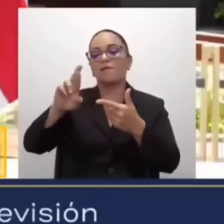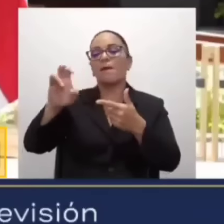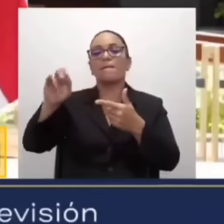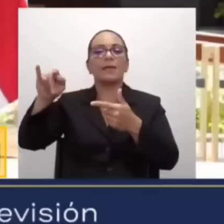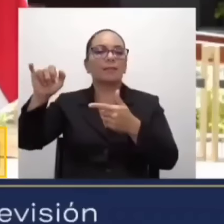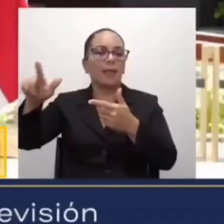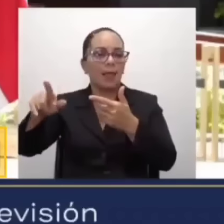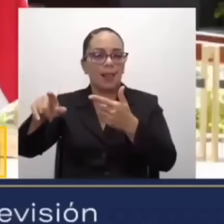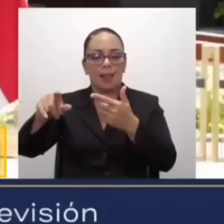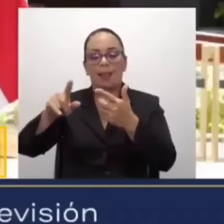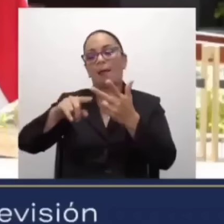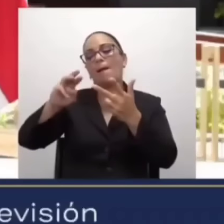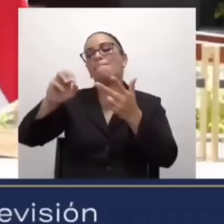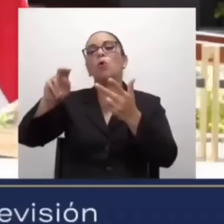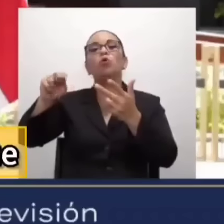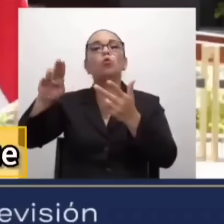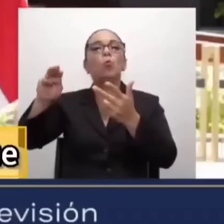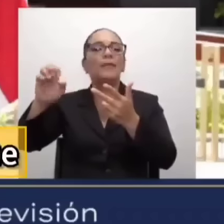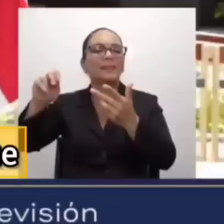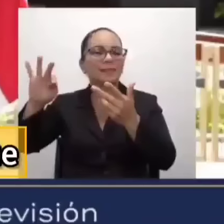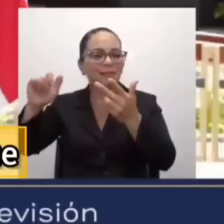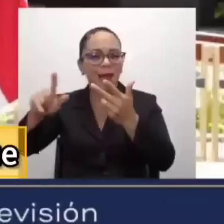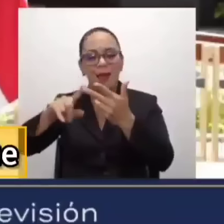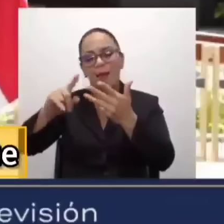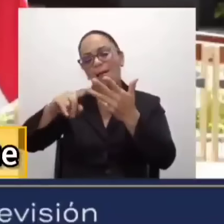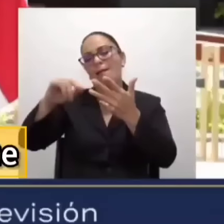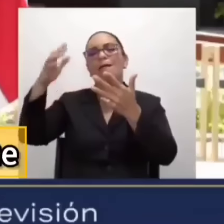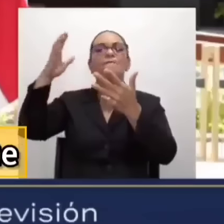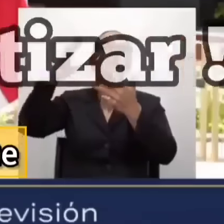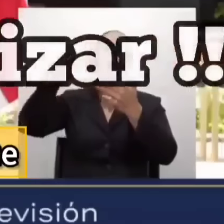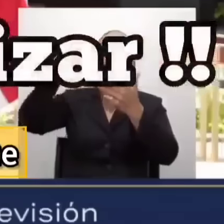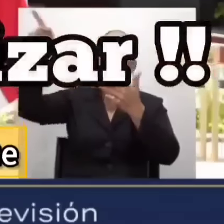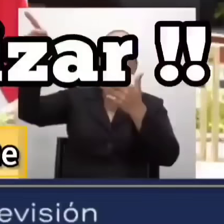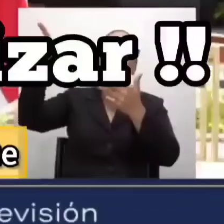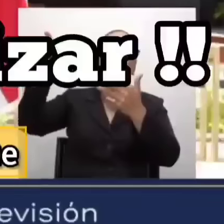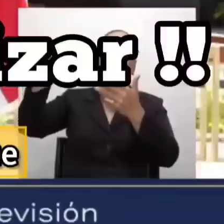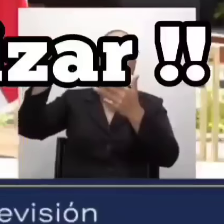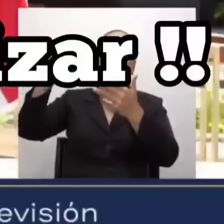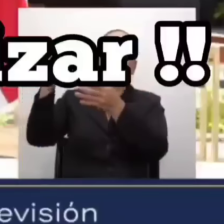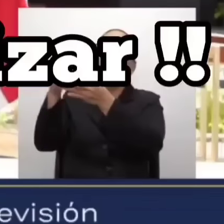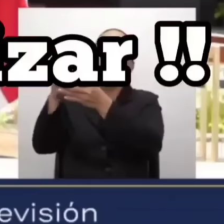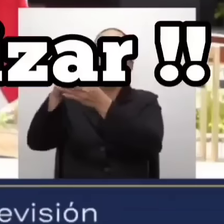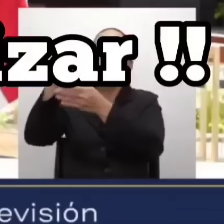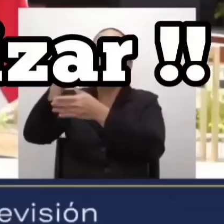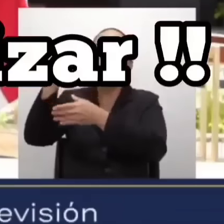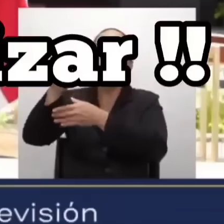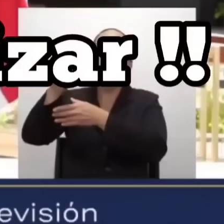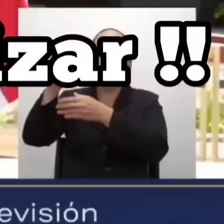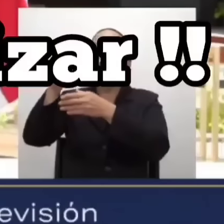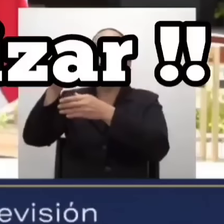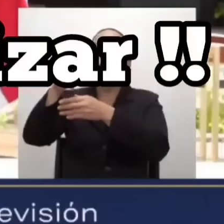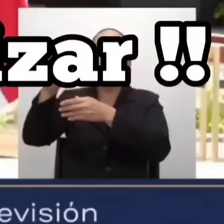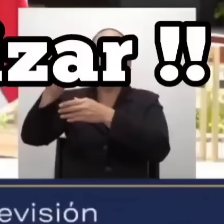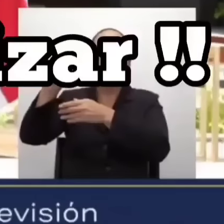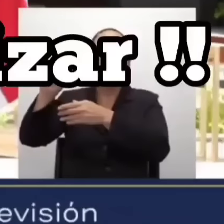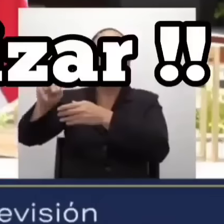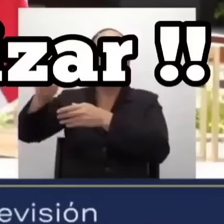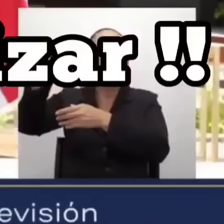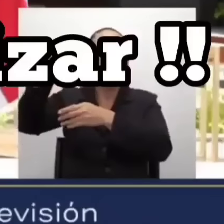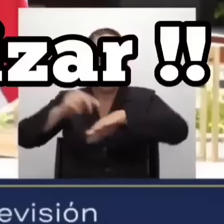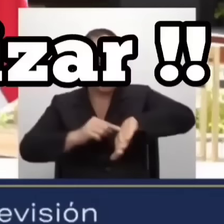Repretel, a Monumental, al radio aquel chiquito de la zona norte que tiene poca facturación, y